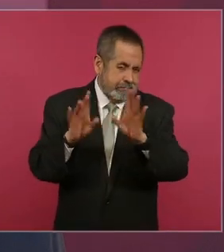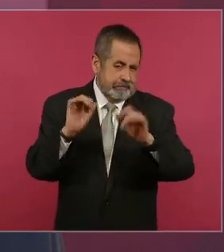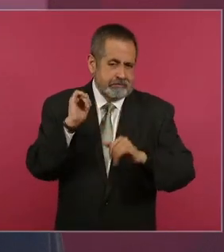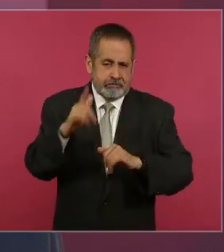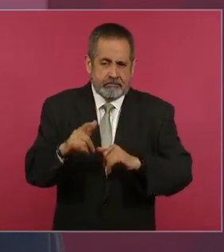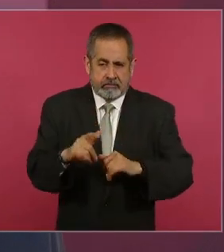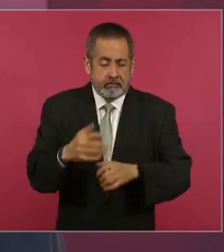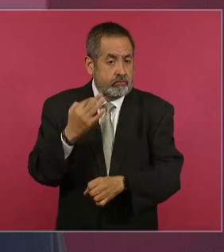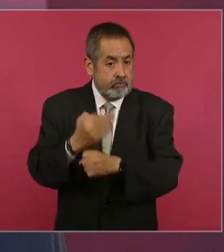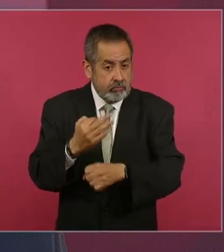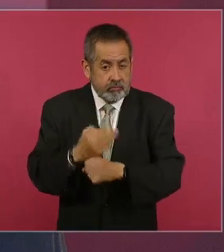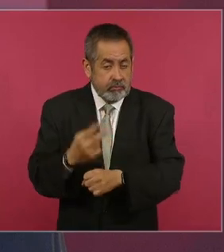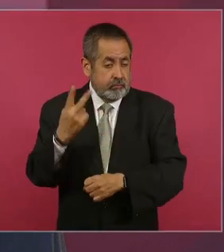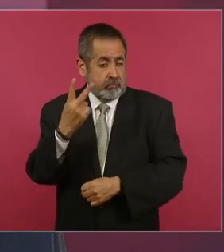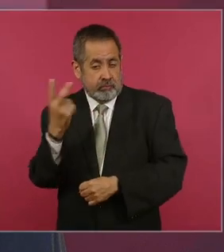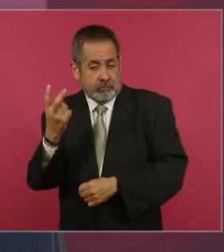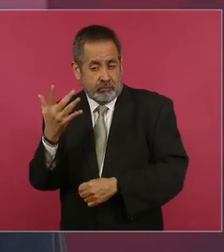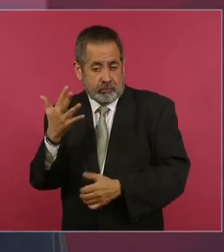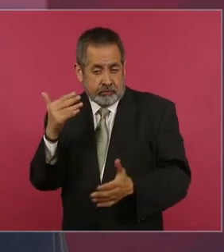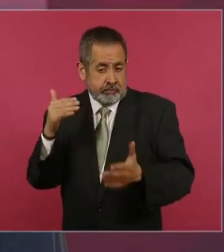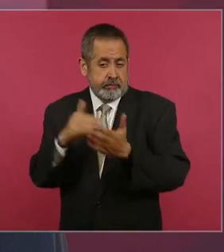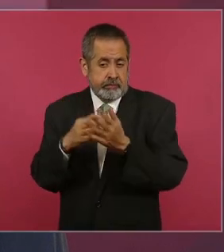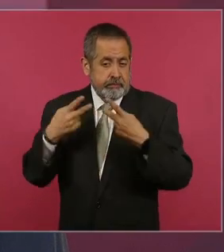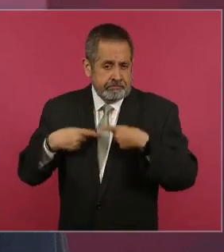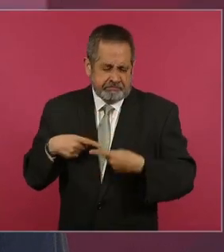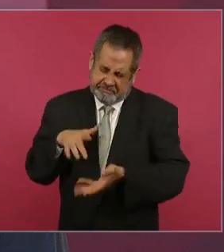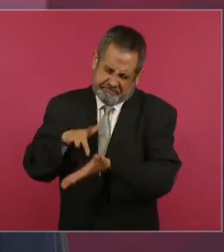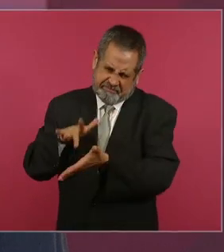se había apoyado tanto?